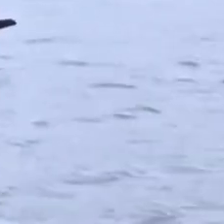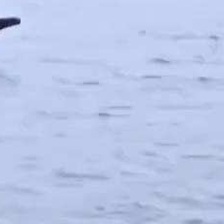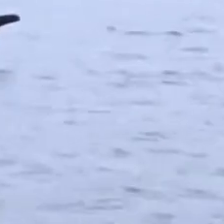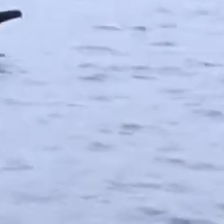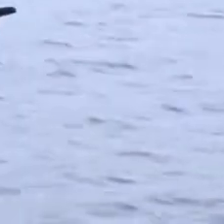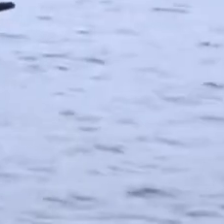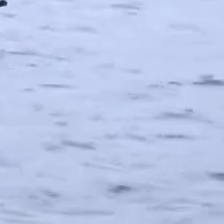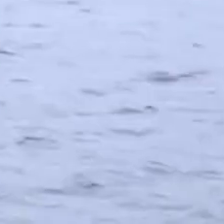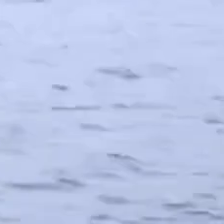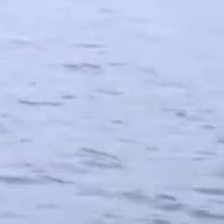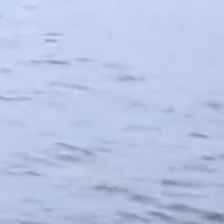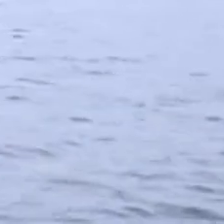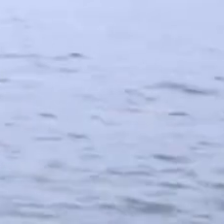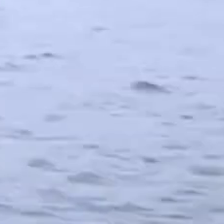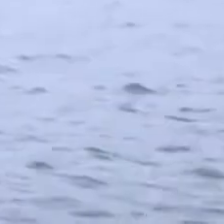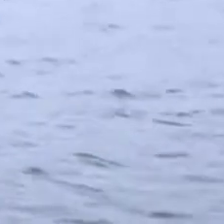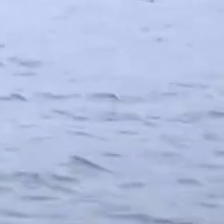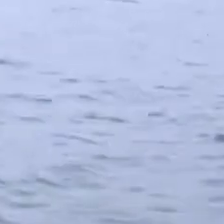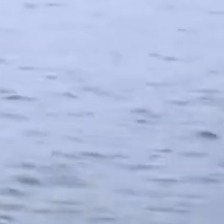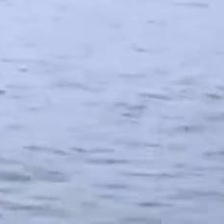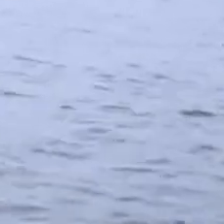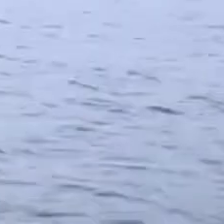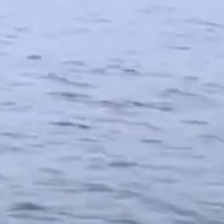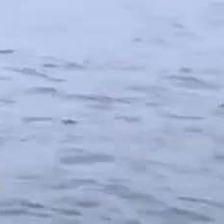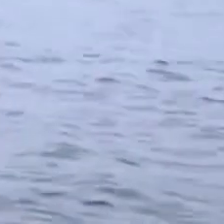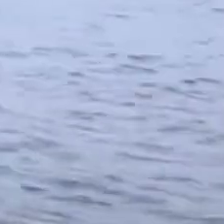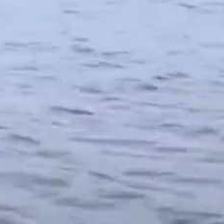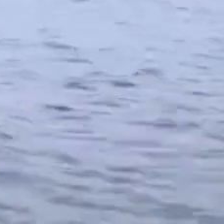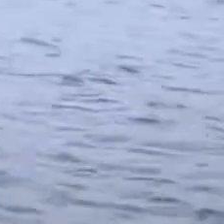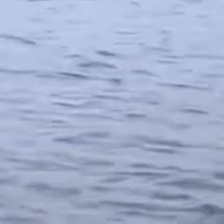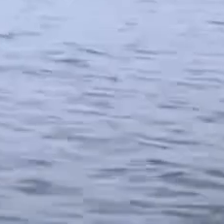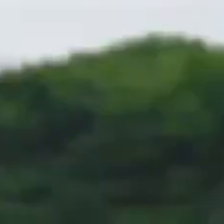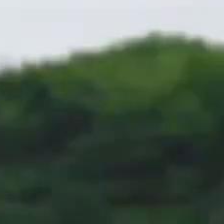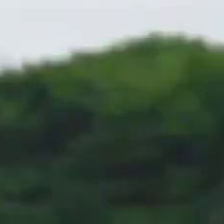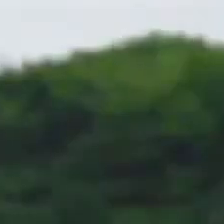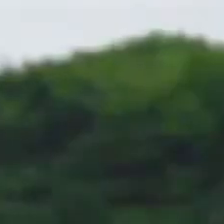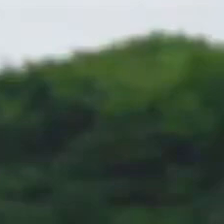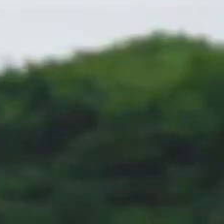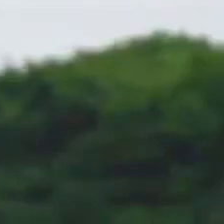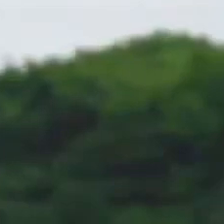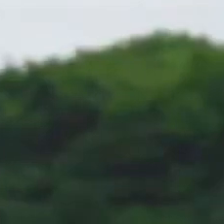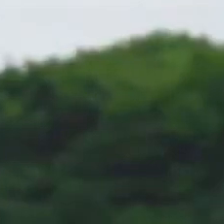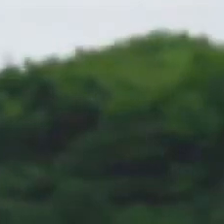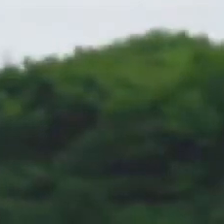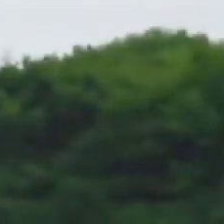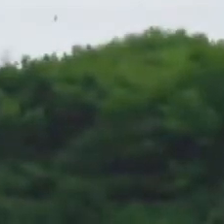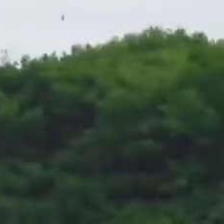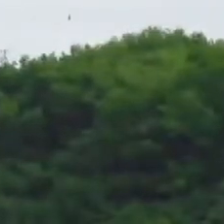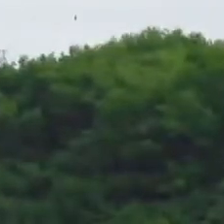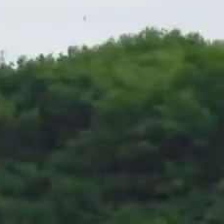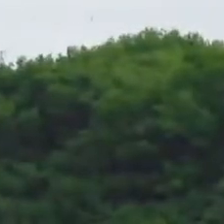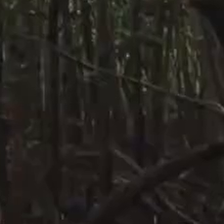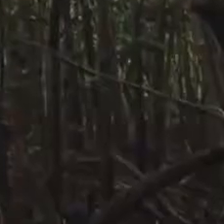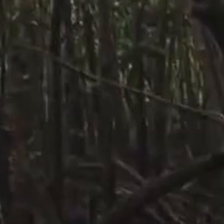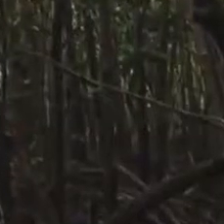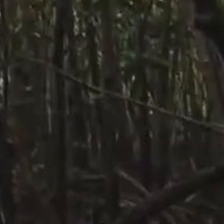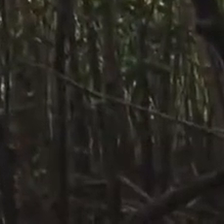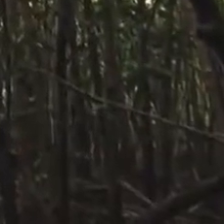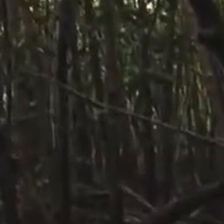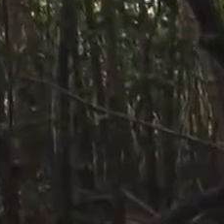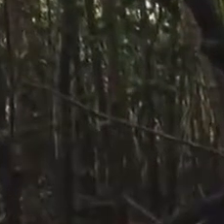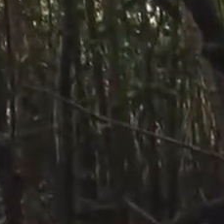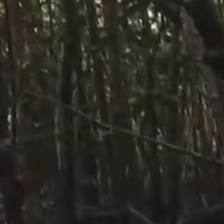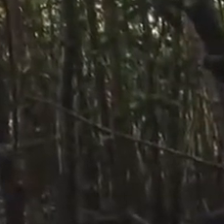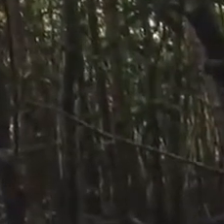habitantes de las comunidades aledañas de La Playa y el barrio Las Flores. Precisamente nos nos encontramos aquí con el señor Luis Ávila. Él es